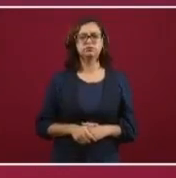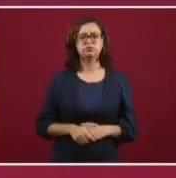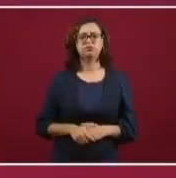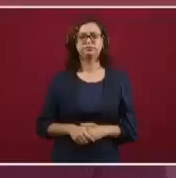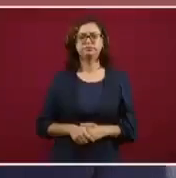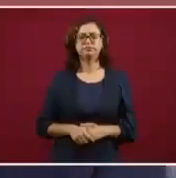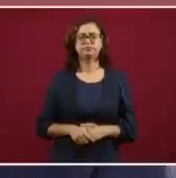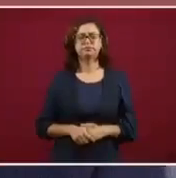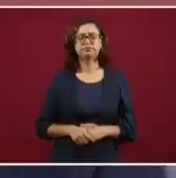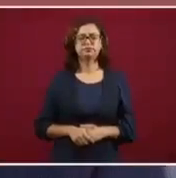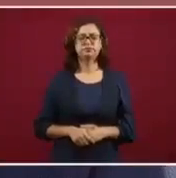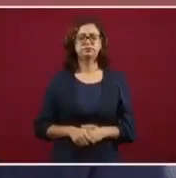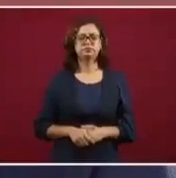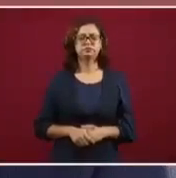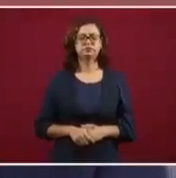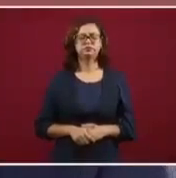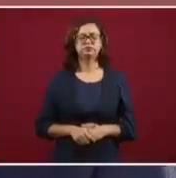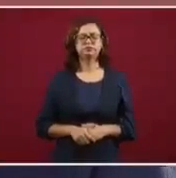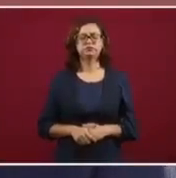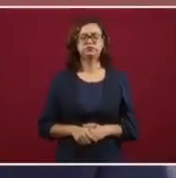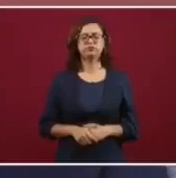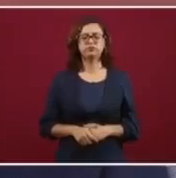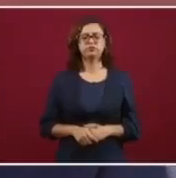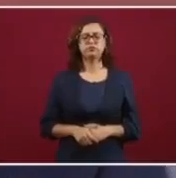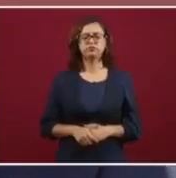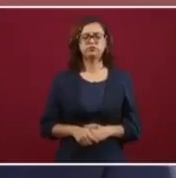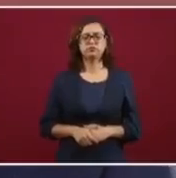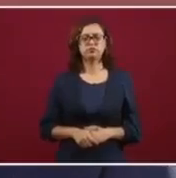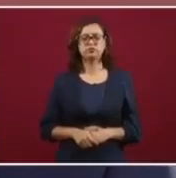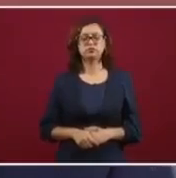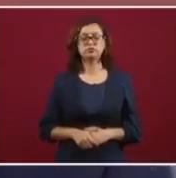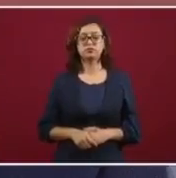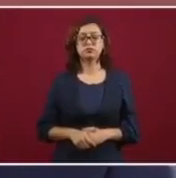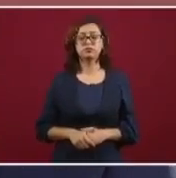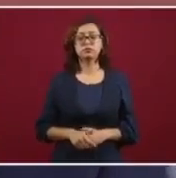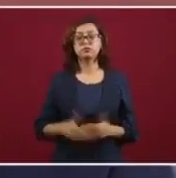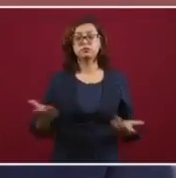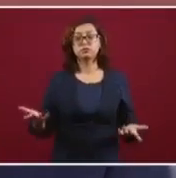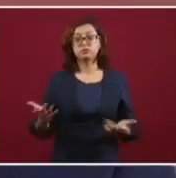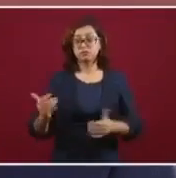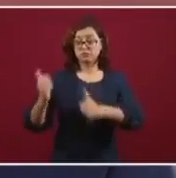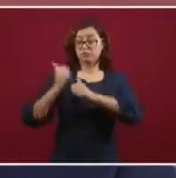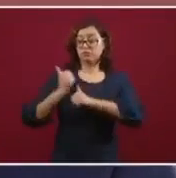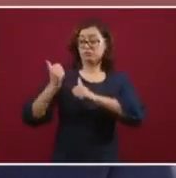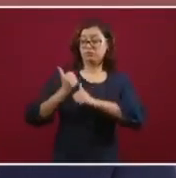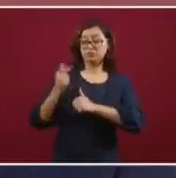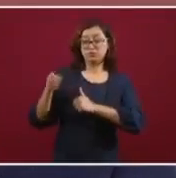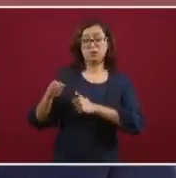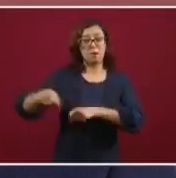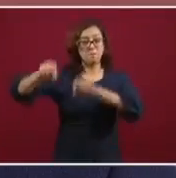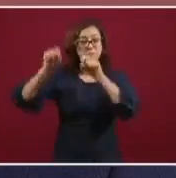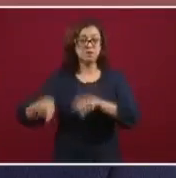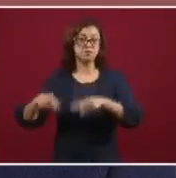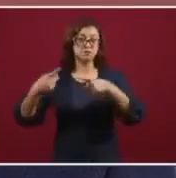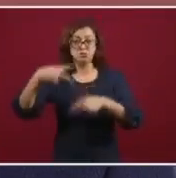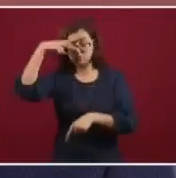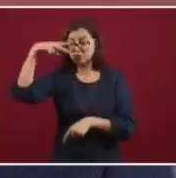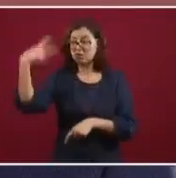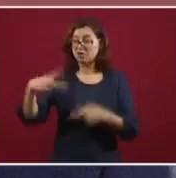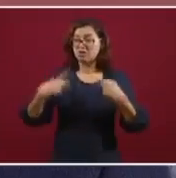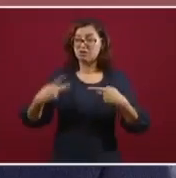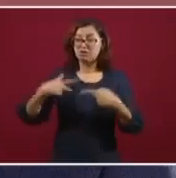Y en la idea de que el soldado es pueblo uniformado,